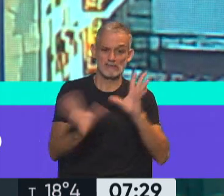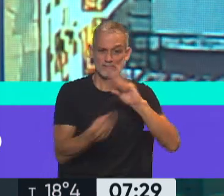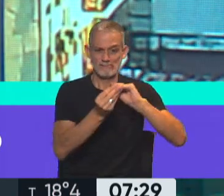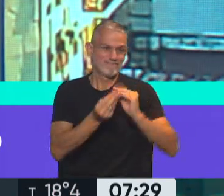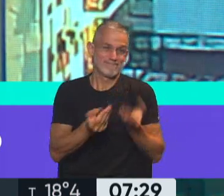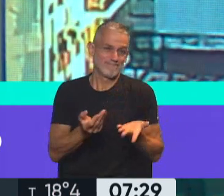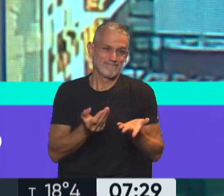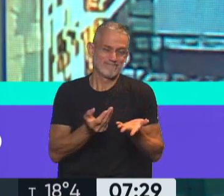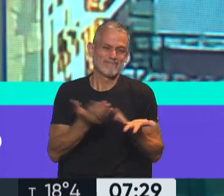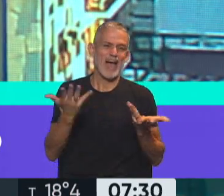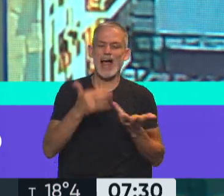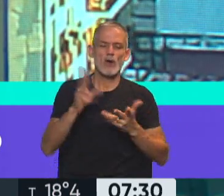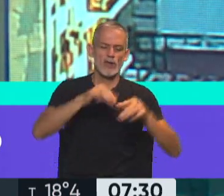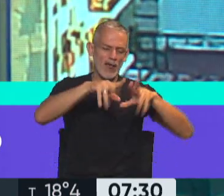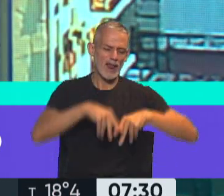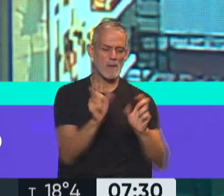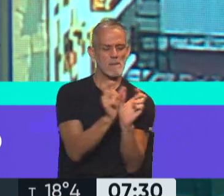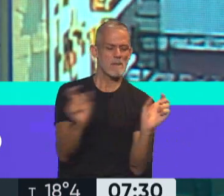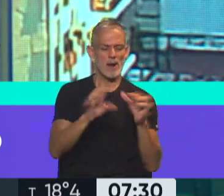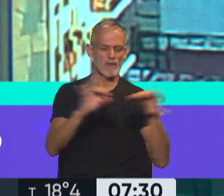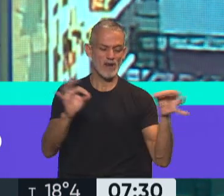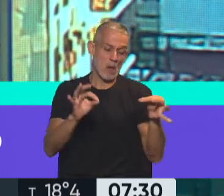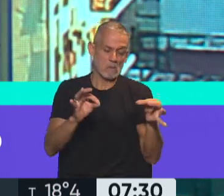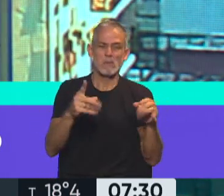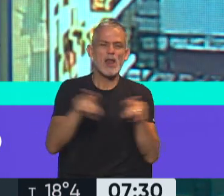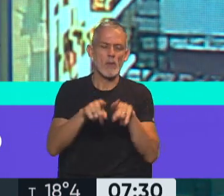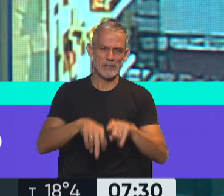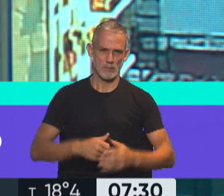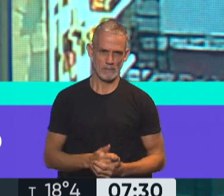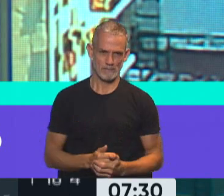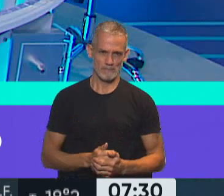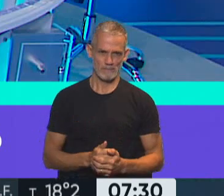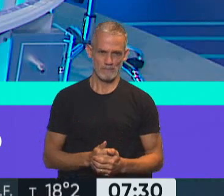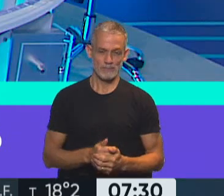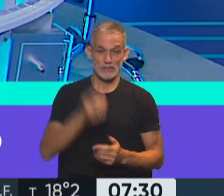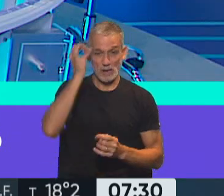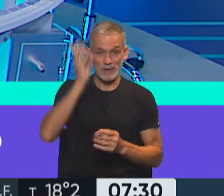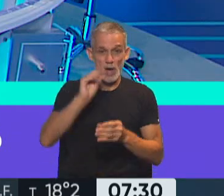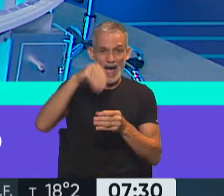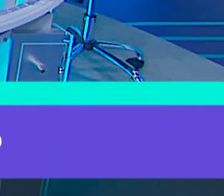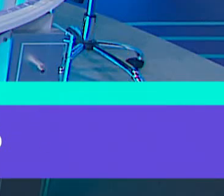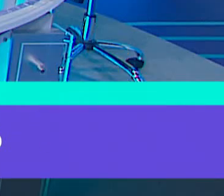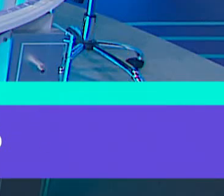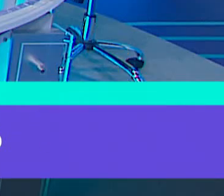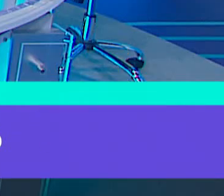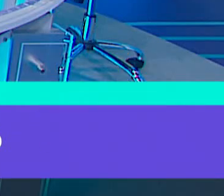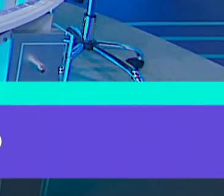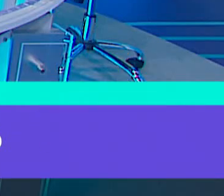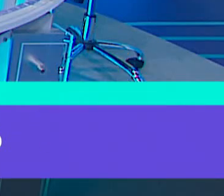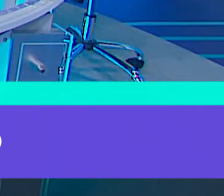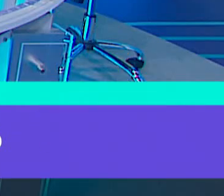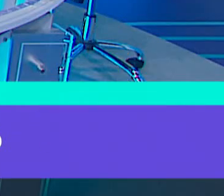fue algo de redacción y digamos en la práctica es lo mismo sin perdón para agregar el consenso que tiene el